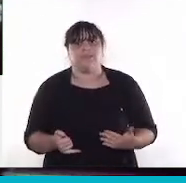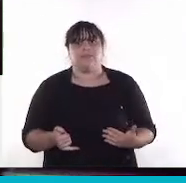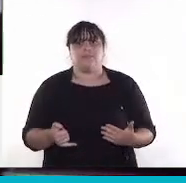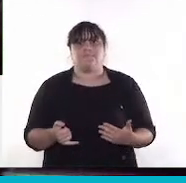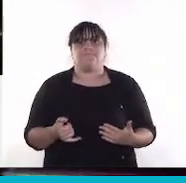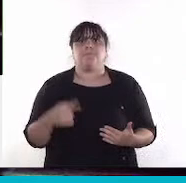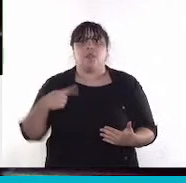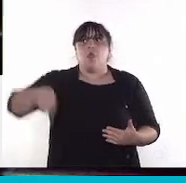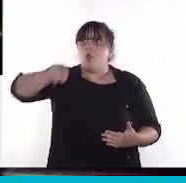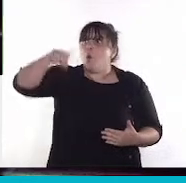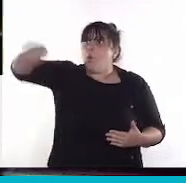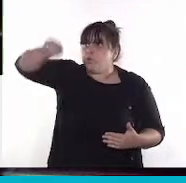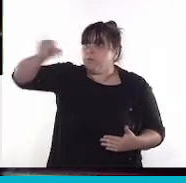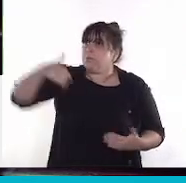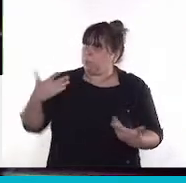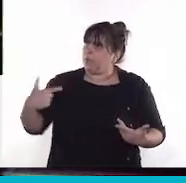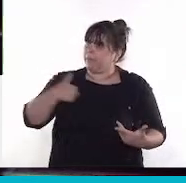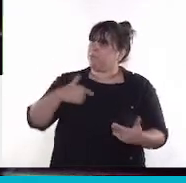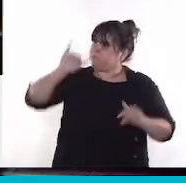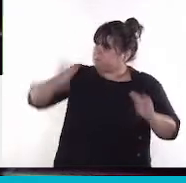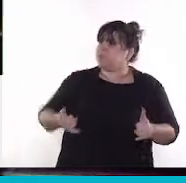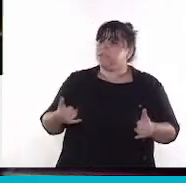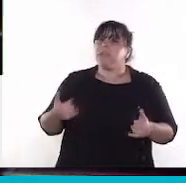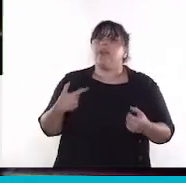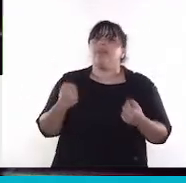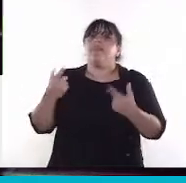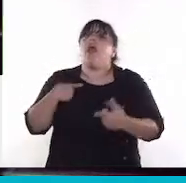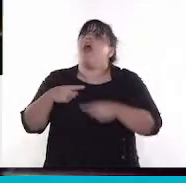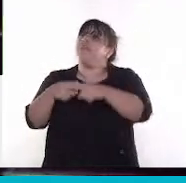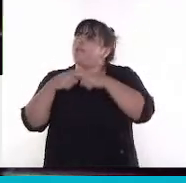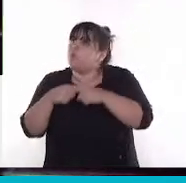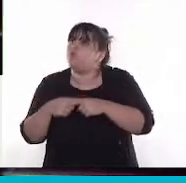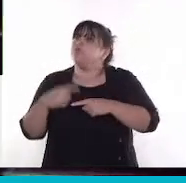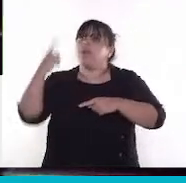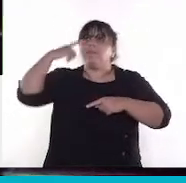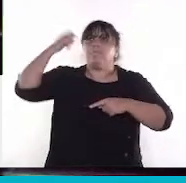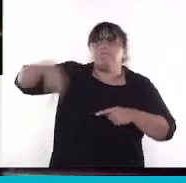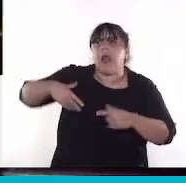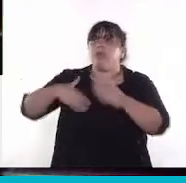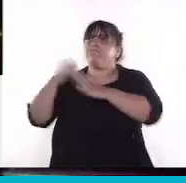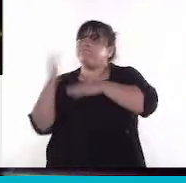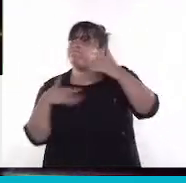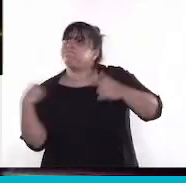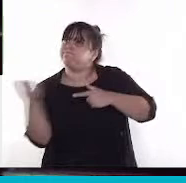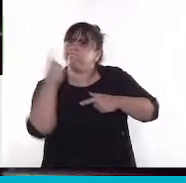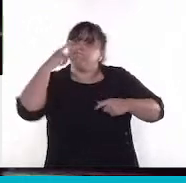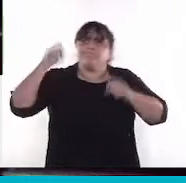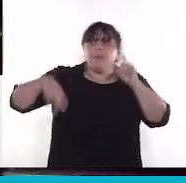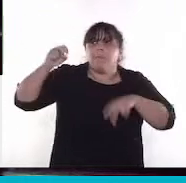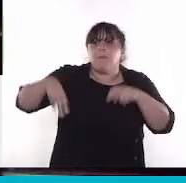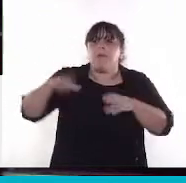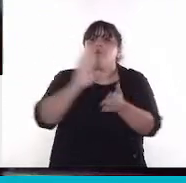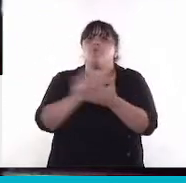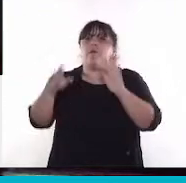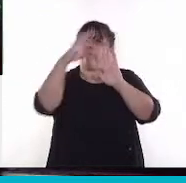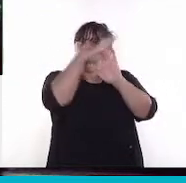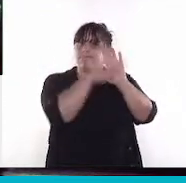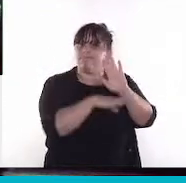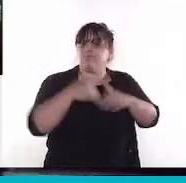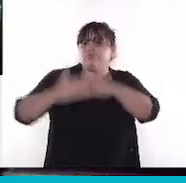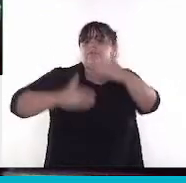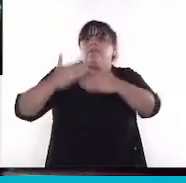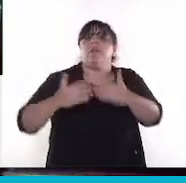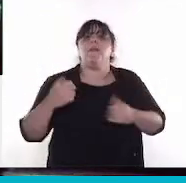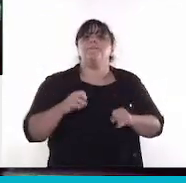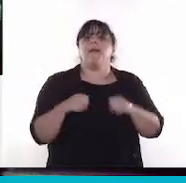cuenten con nosotros también para discutir y seguir discutiendo y construyendo la agenda del progreso y del